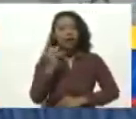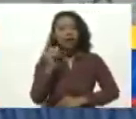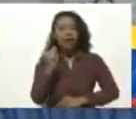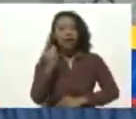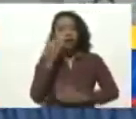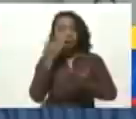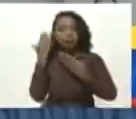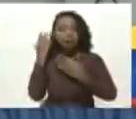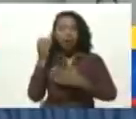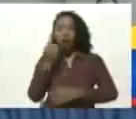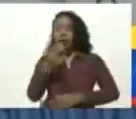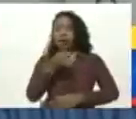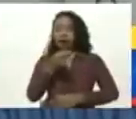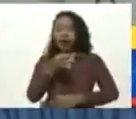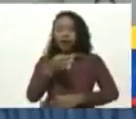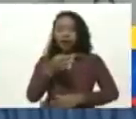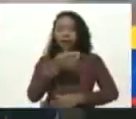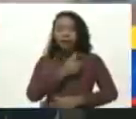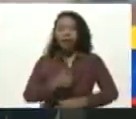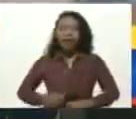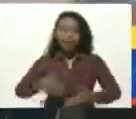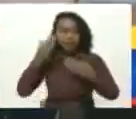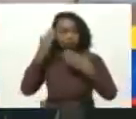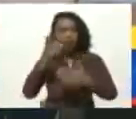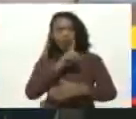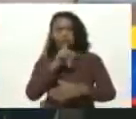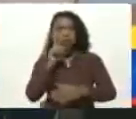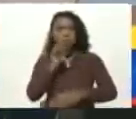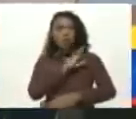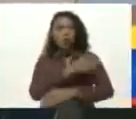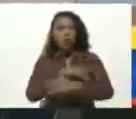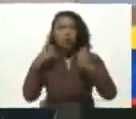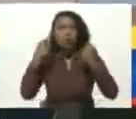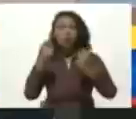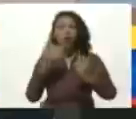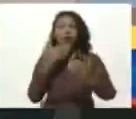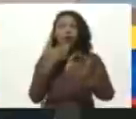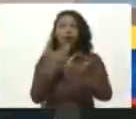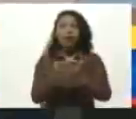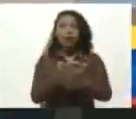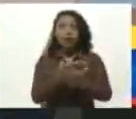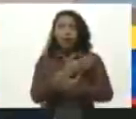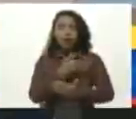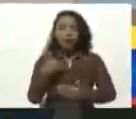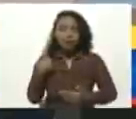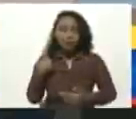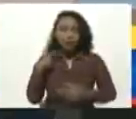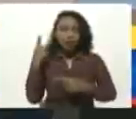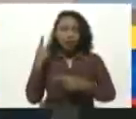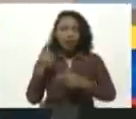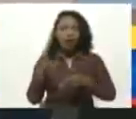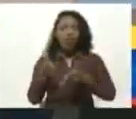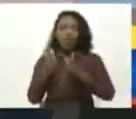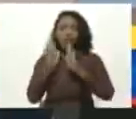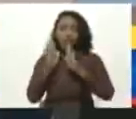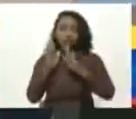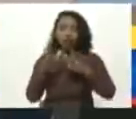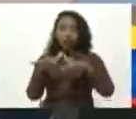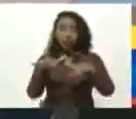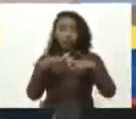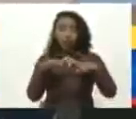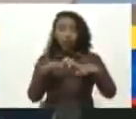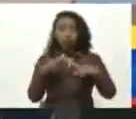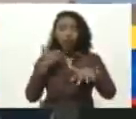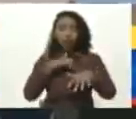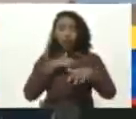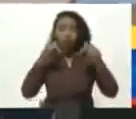tardes, presidente. Saludos. A nombre del Poder Popular queremos agradecer estas instalaciones de primer nivel que